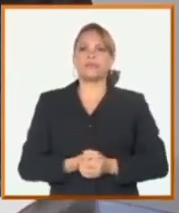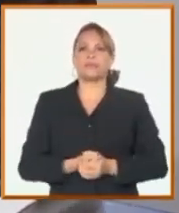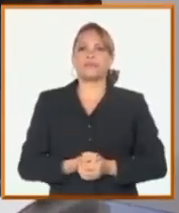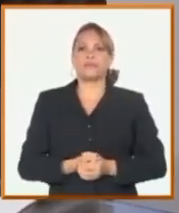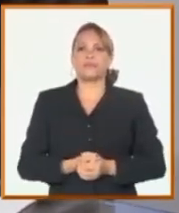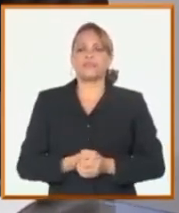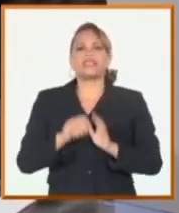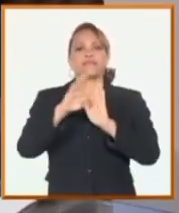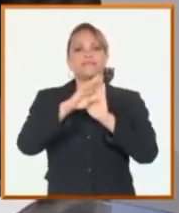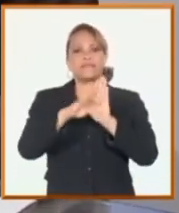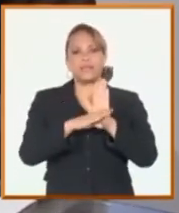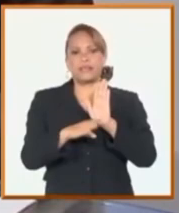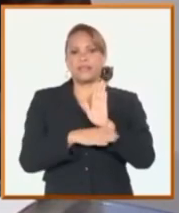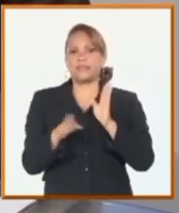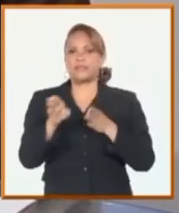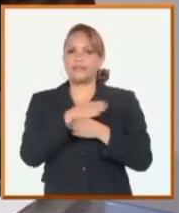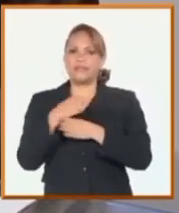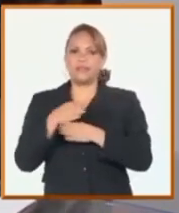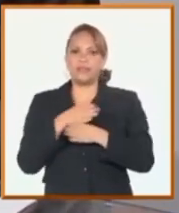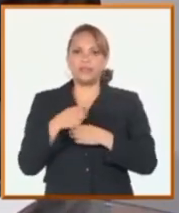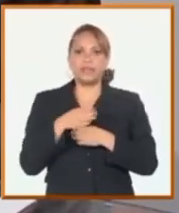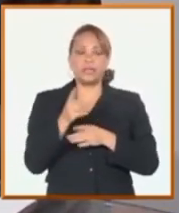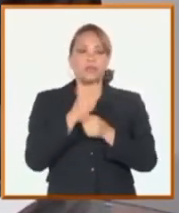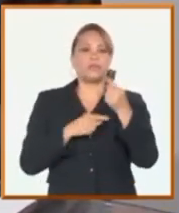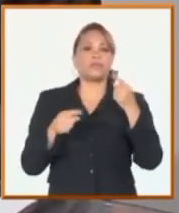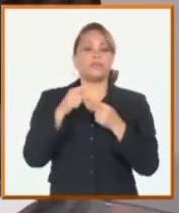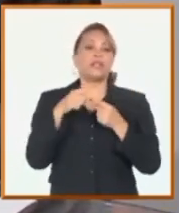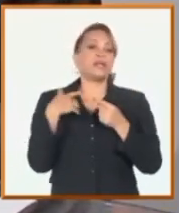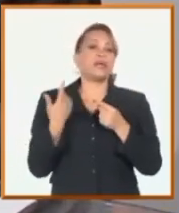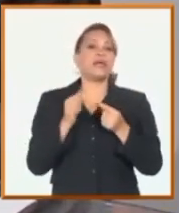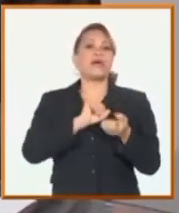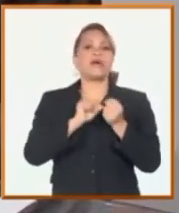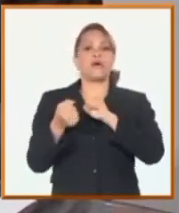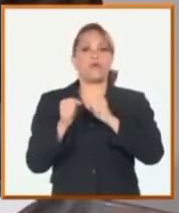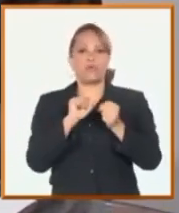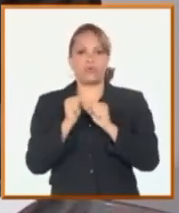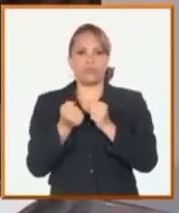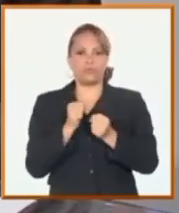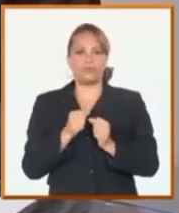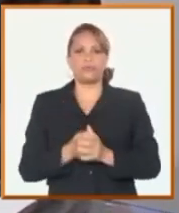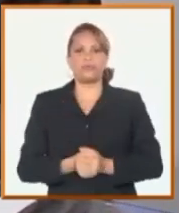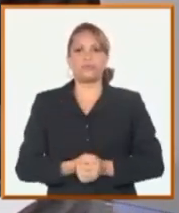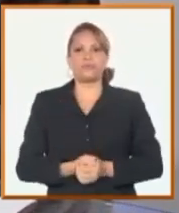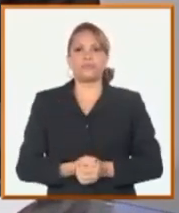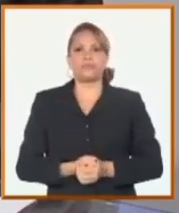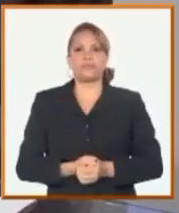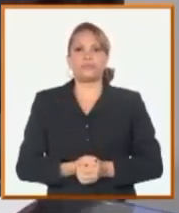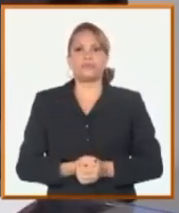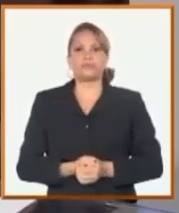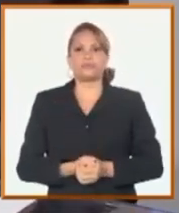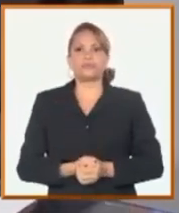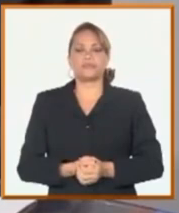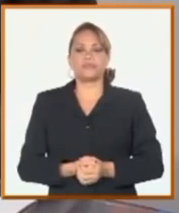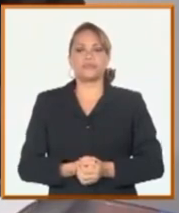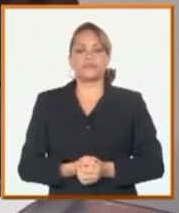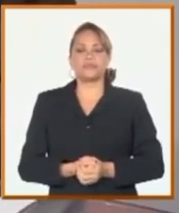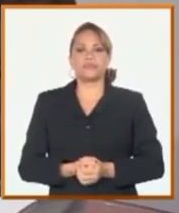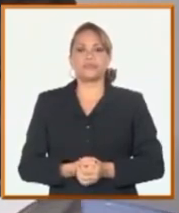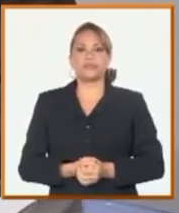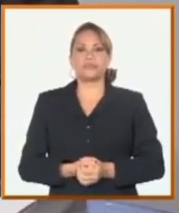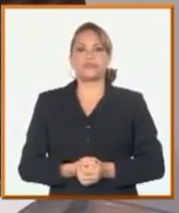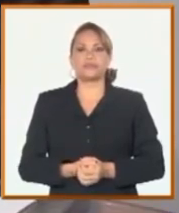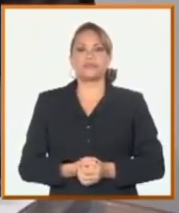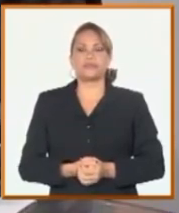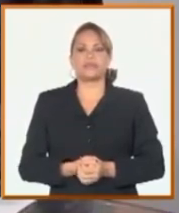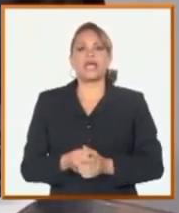de medidas que incentivan en lo principal el ahorro. Siempre cuando nos referimos al ahorro, hacemos la salvedad